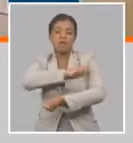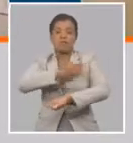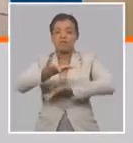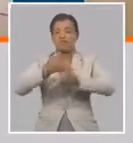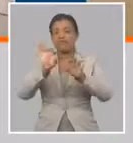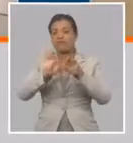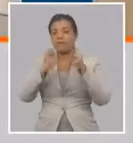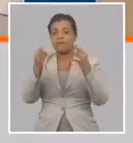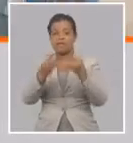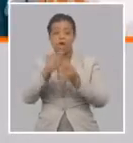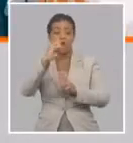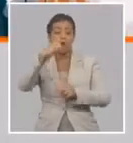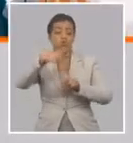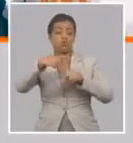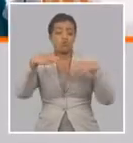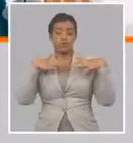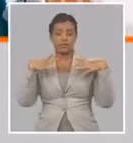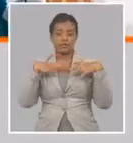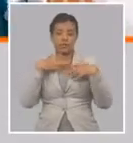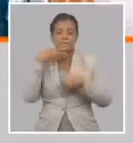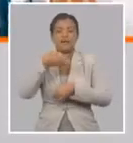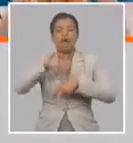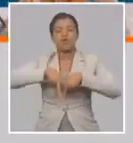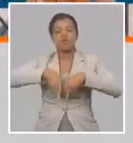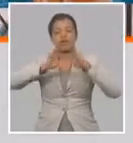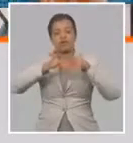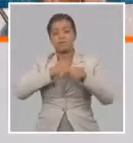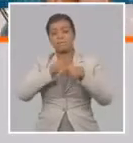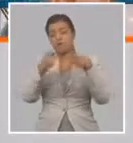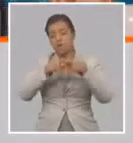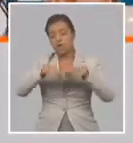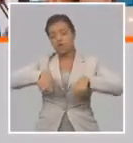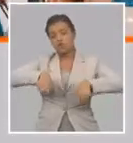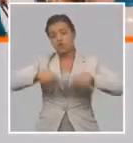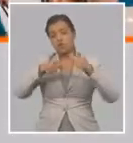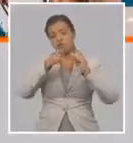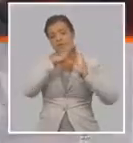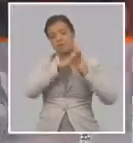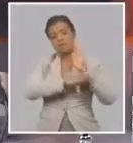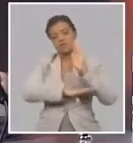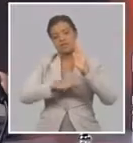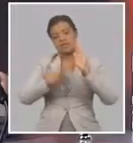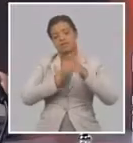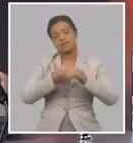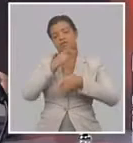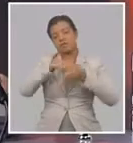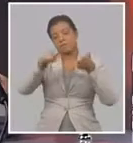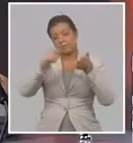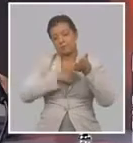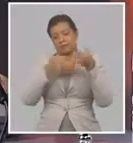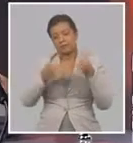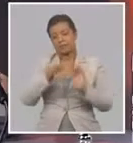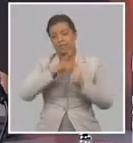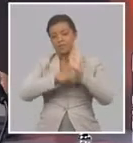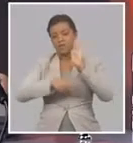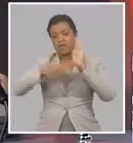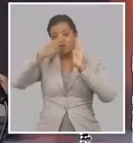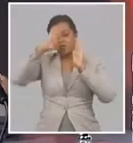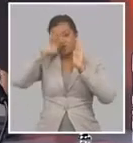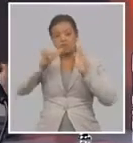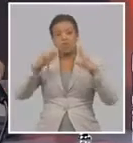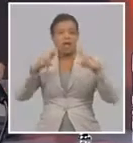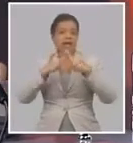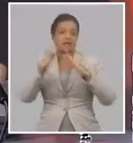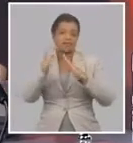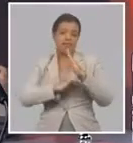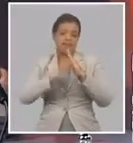están los turistas internacional que van a nuestras instalaciones turistas primero el cumplimiento de todos los protocolos diseñados en la actividad turística del país tanto en hoteles como para la